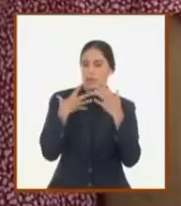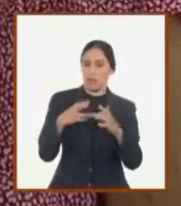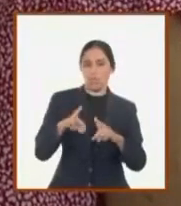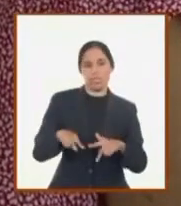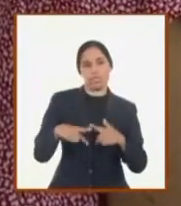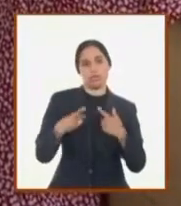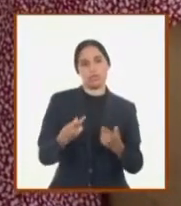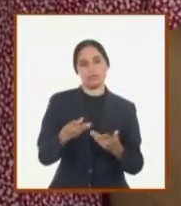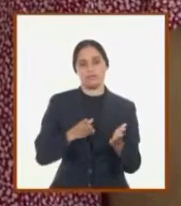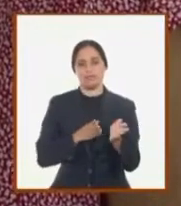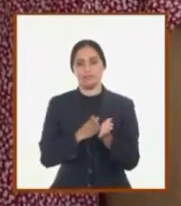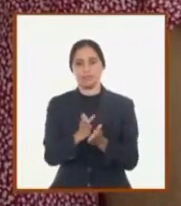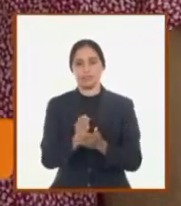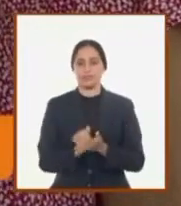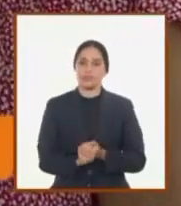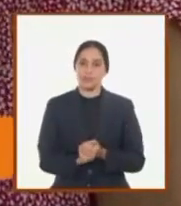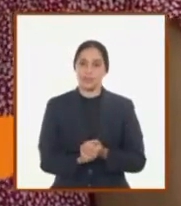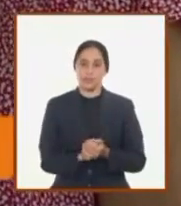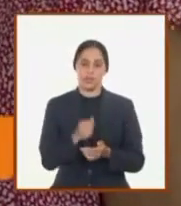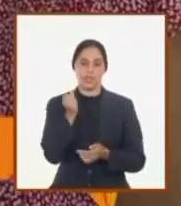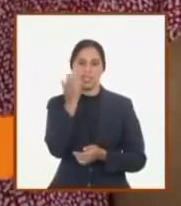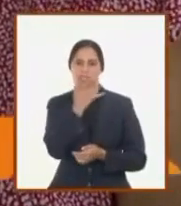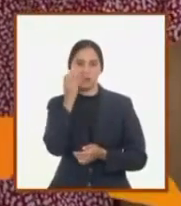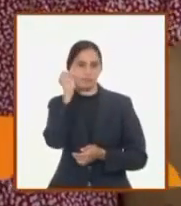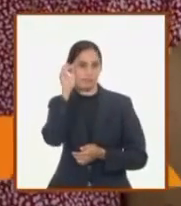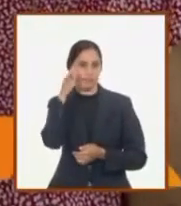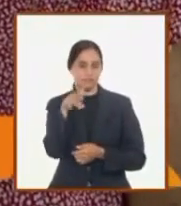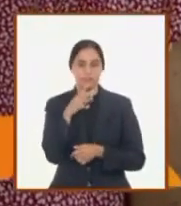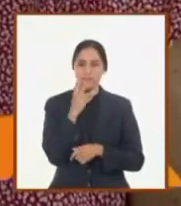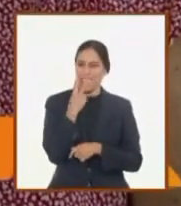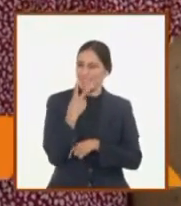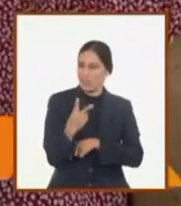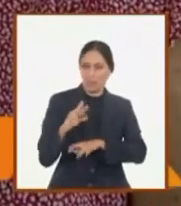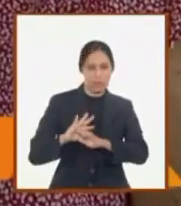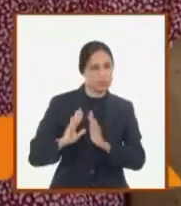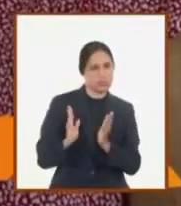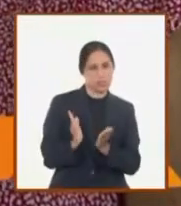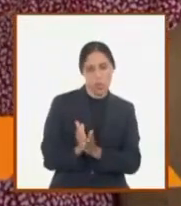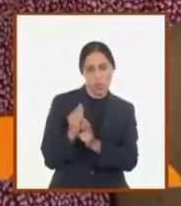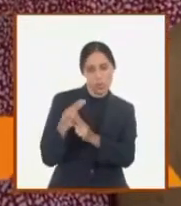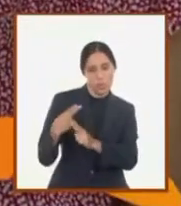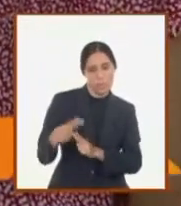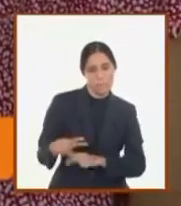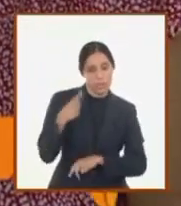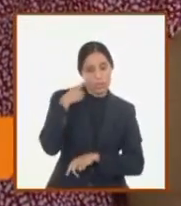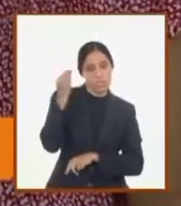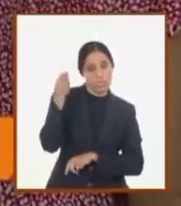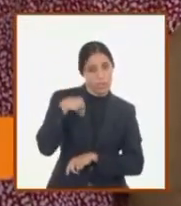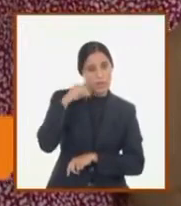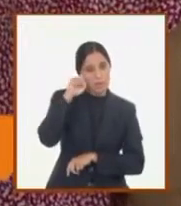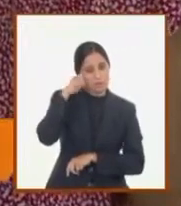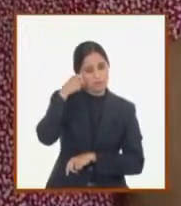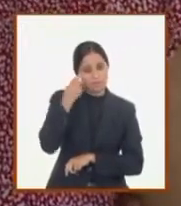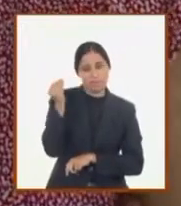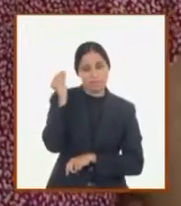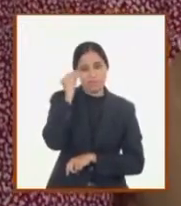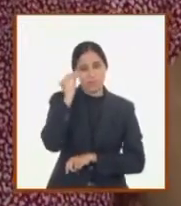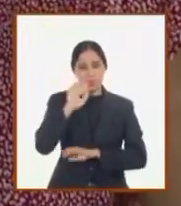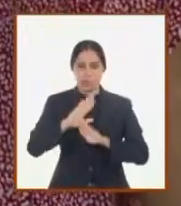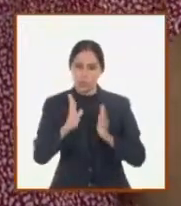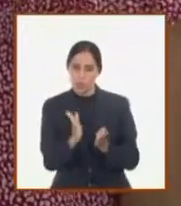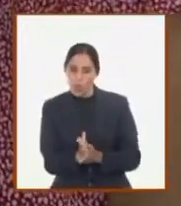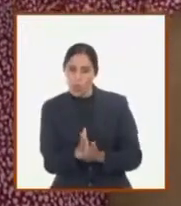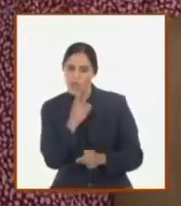y se ocupaba de todos nosotros sabía el nombre de todas las compañeras si una compañera iba a parir ahí